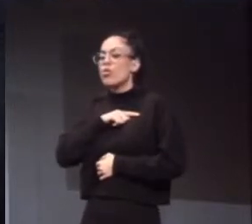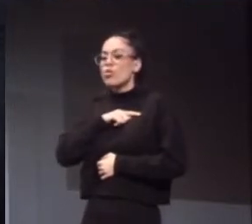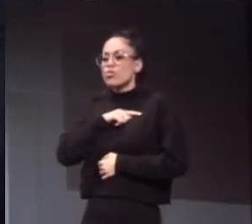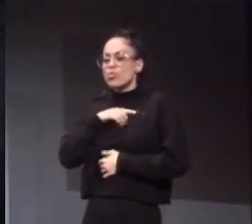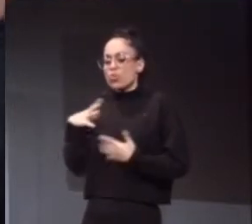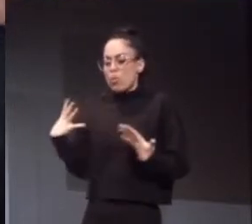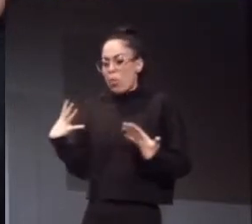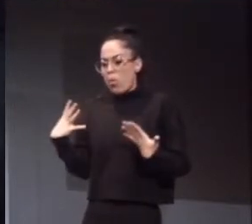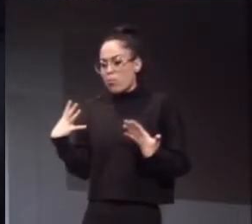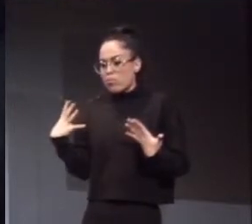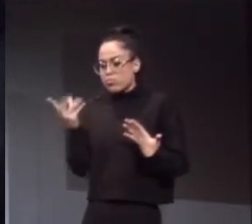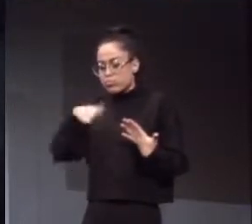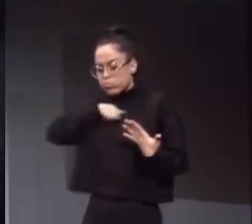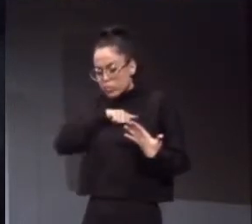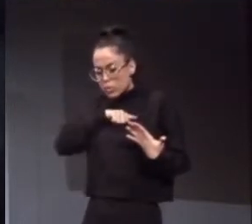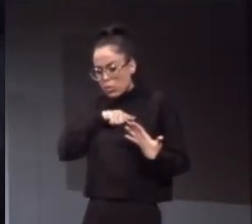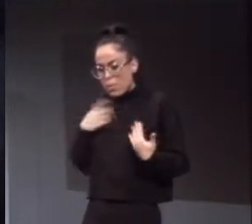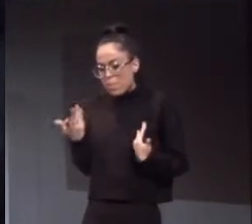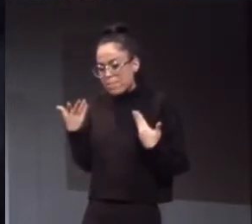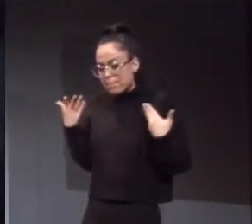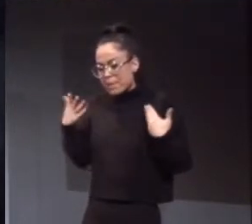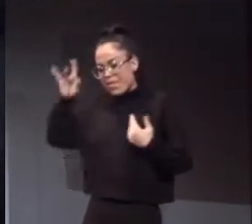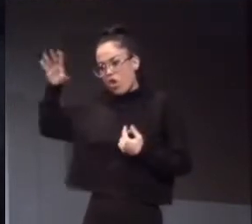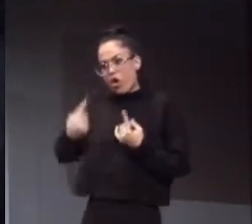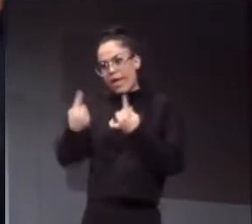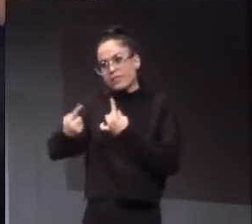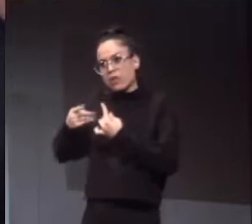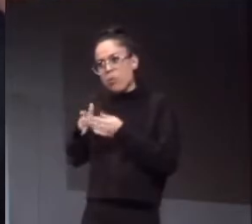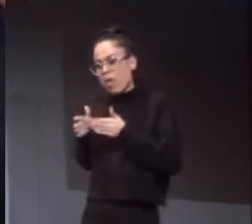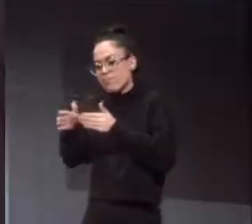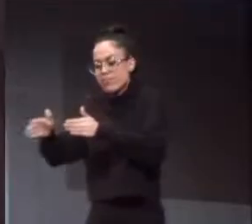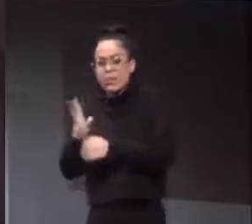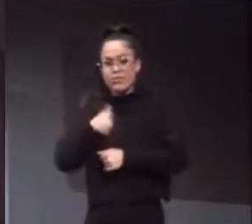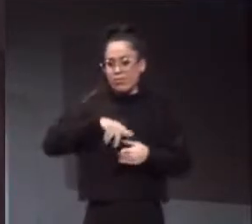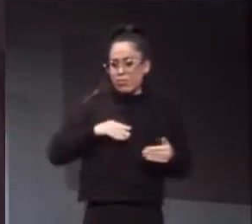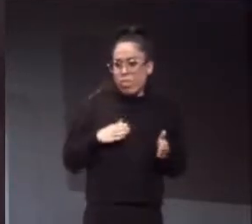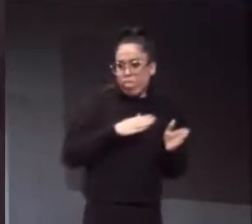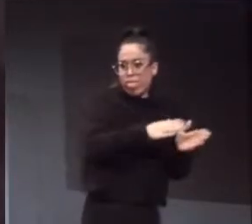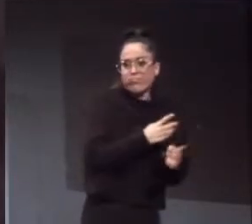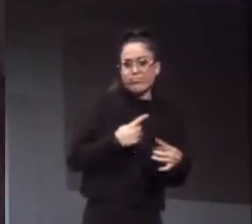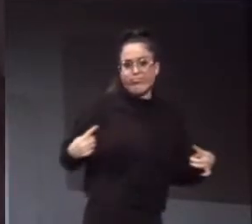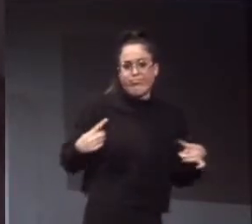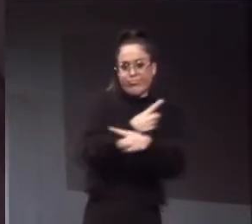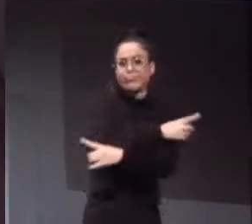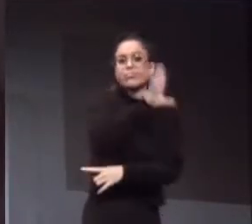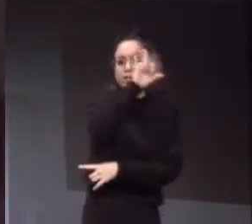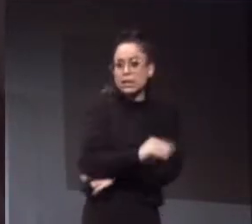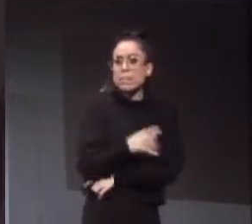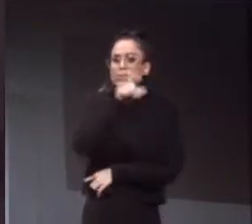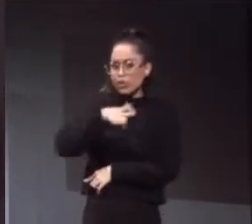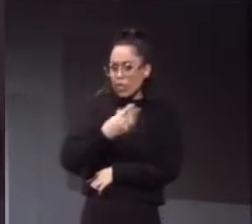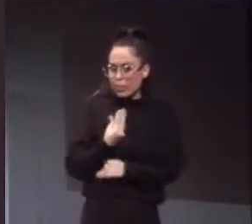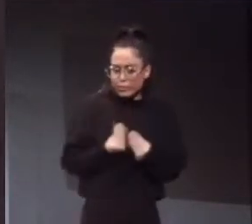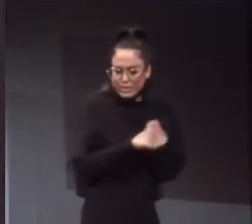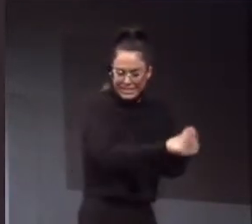corriente pero vamos a favor de ciertas corrientes a que también me encuentras no